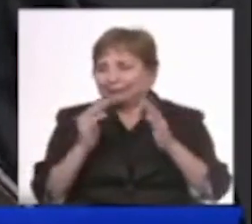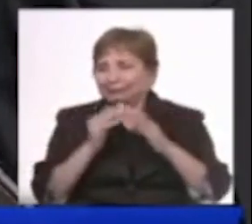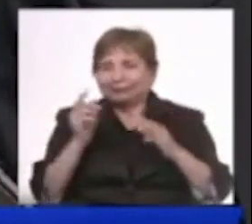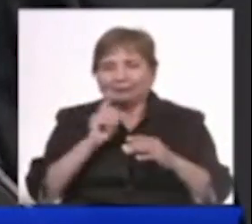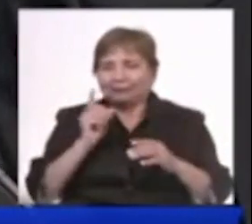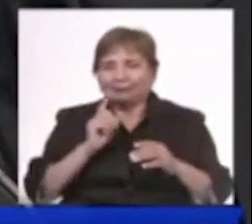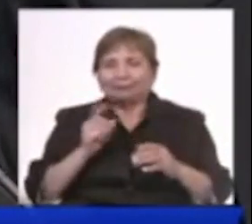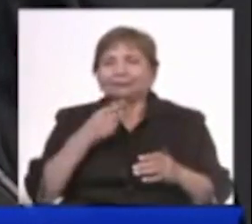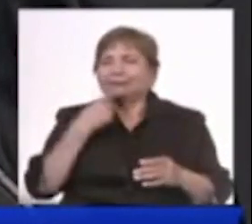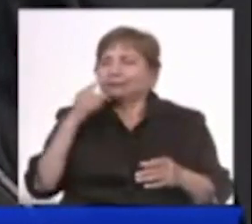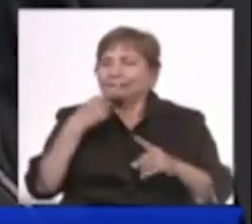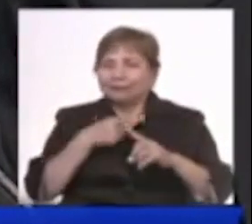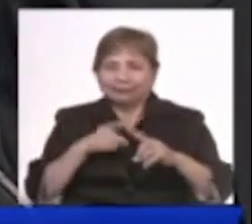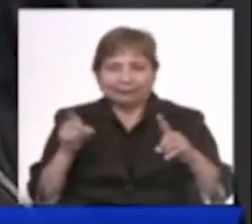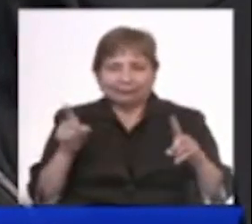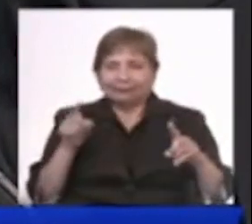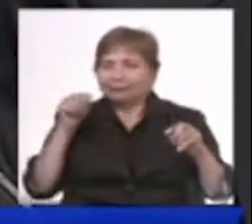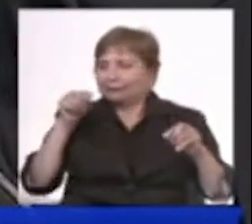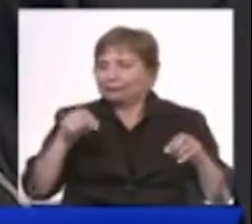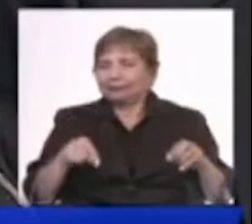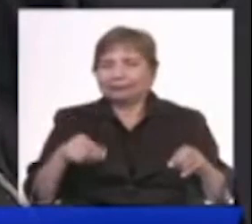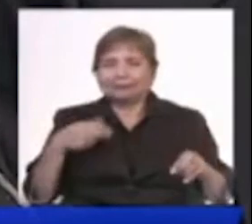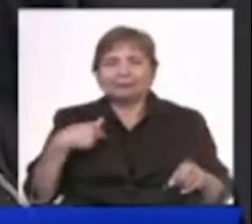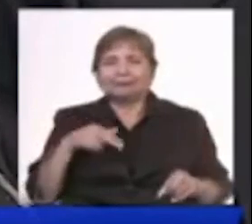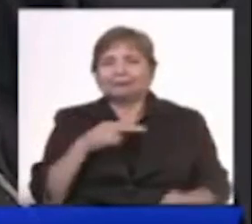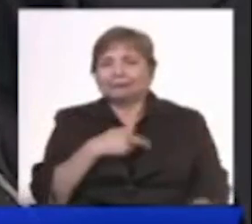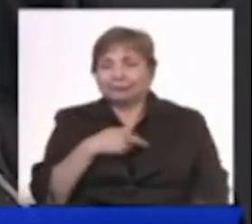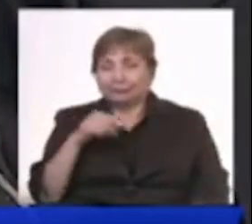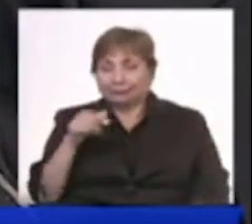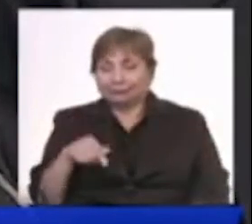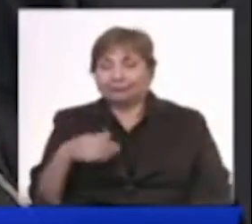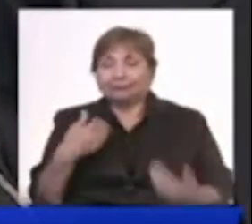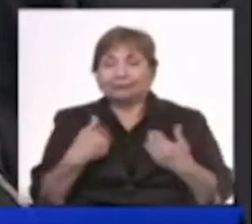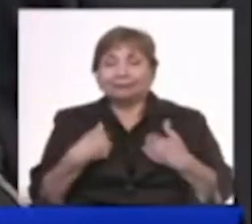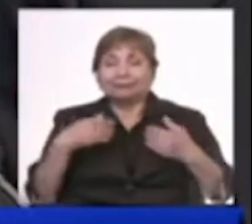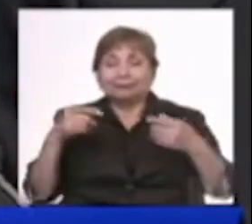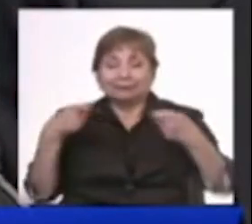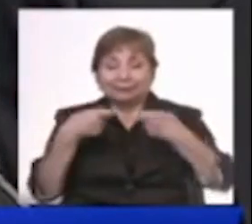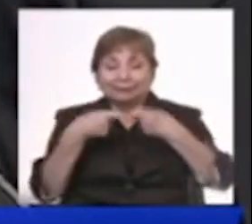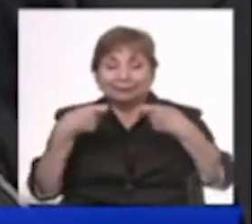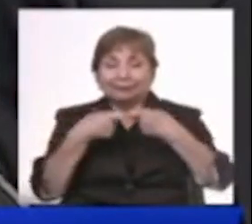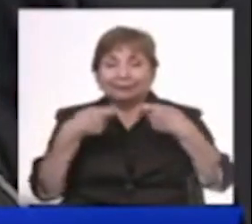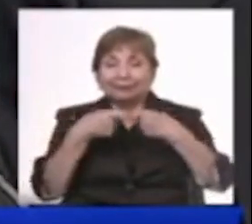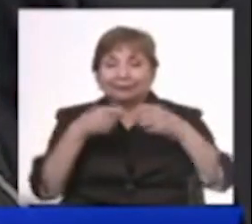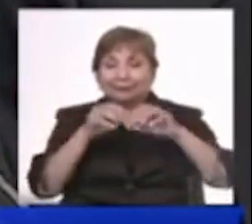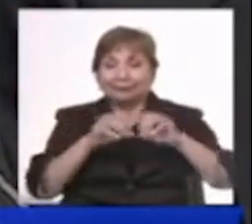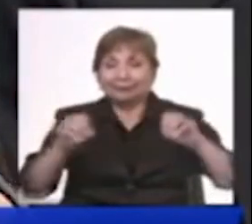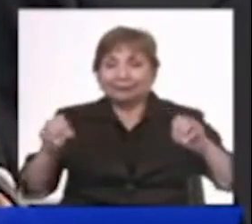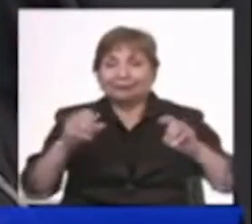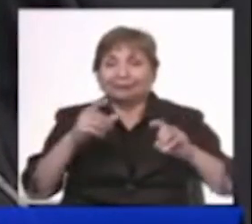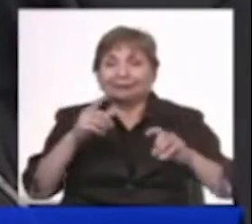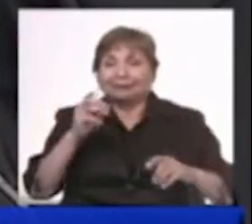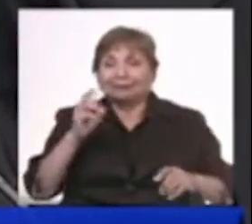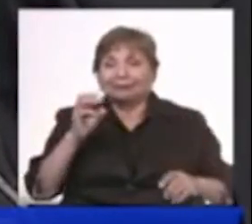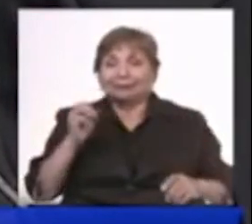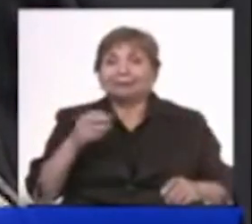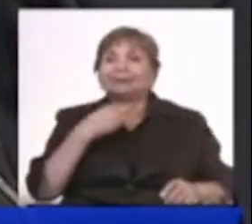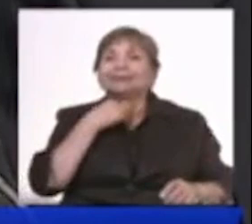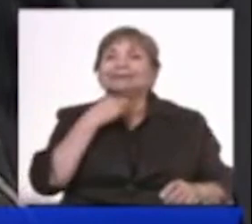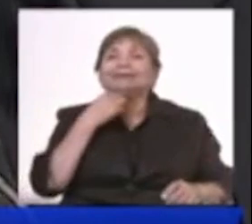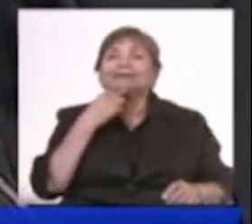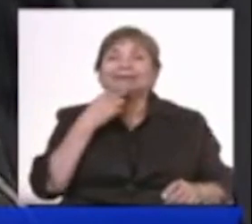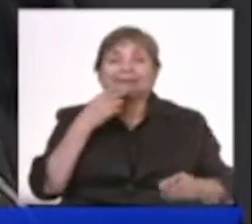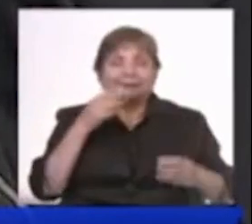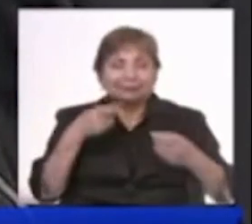casas, es diferente. Aquí nosotros tenemos cables de data, cables de voz, cables